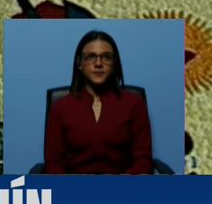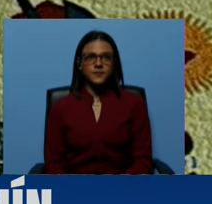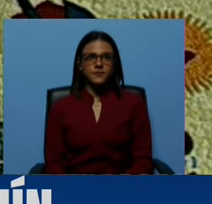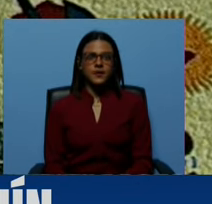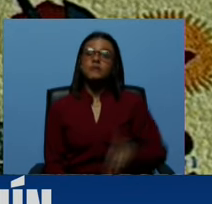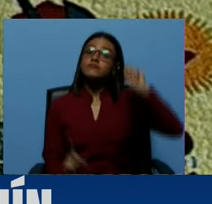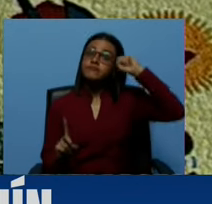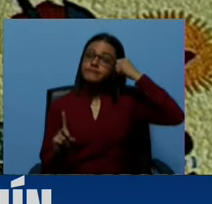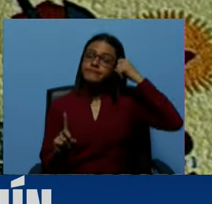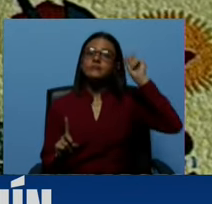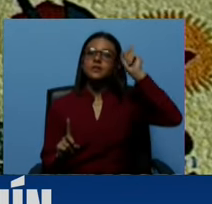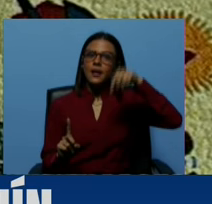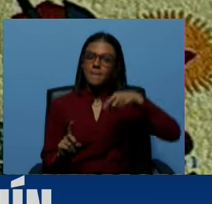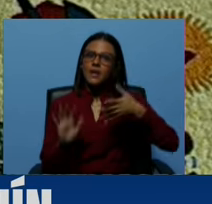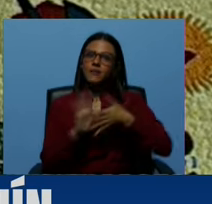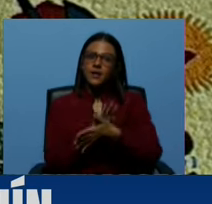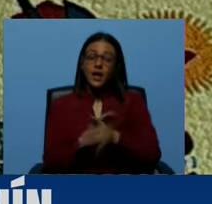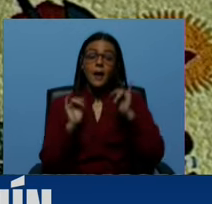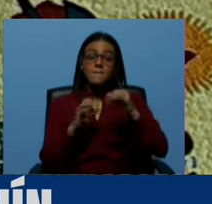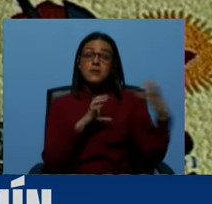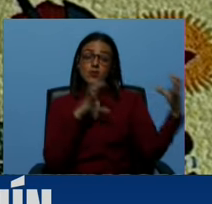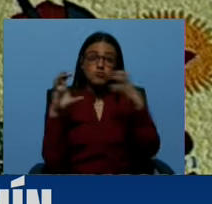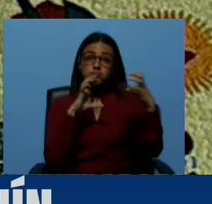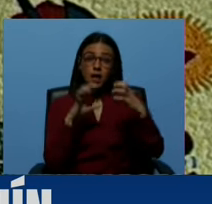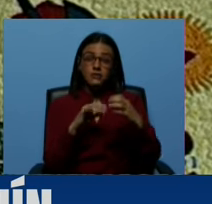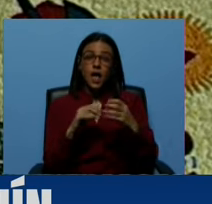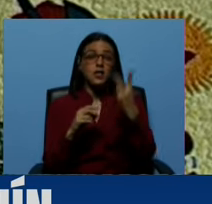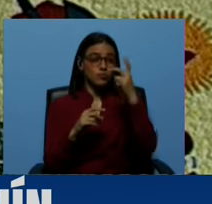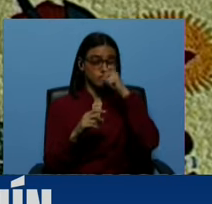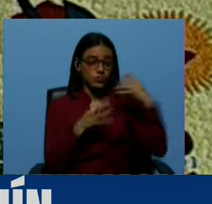Recordando también que la batalla de Junín fue vital.